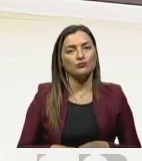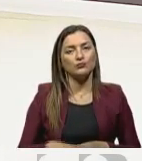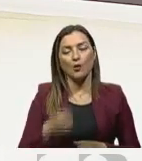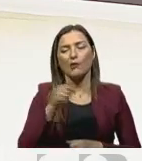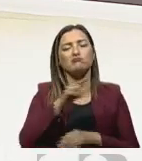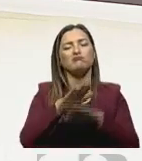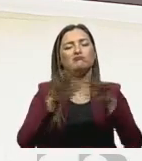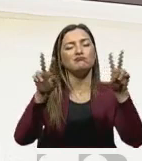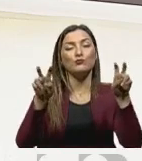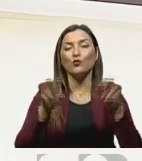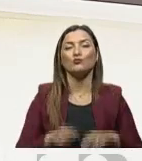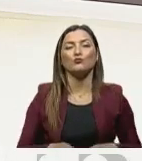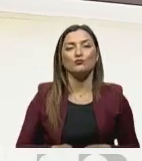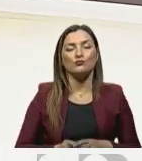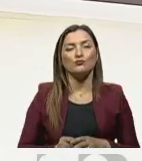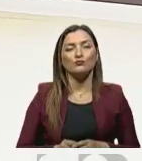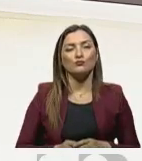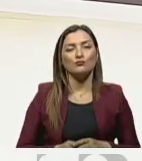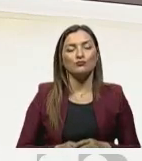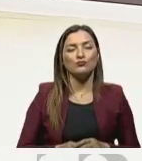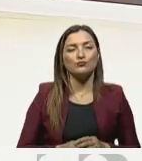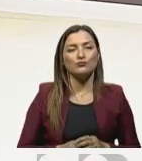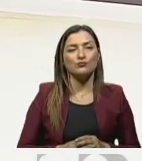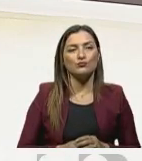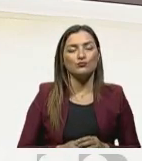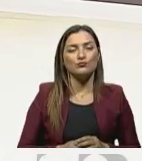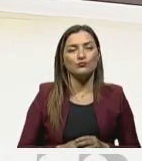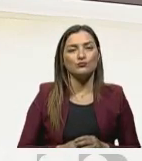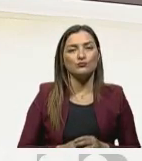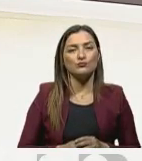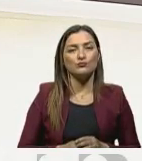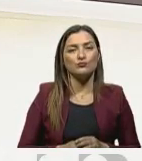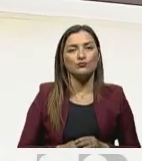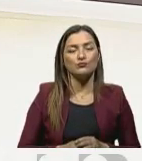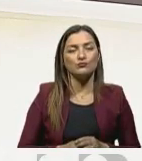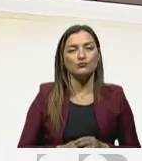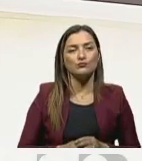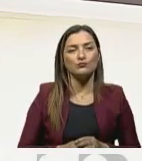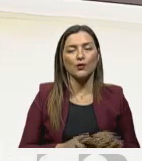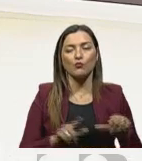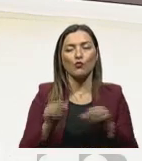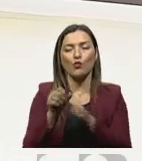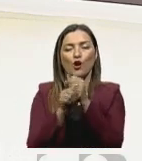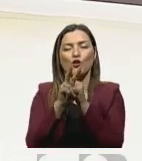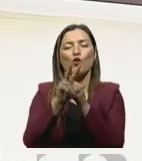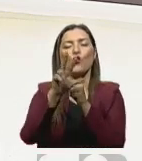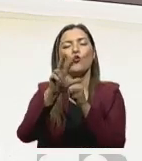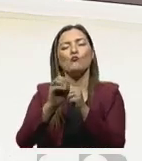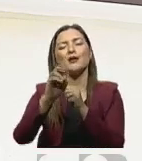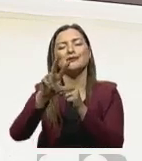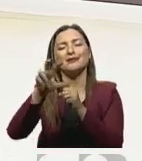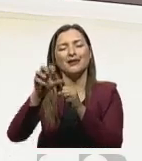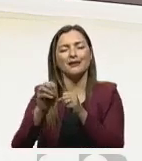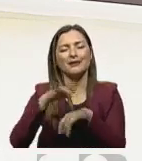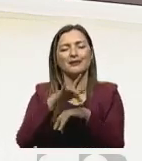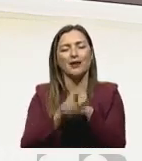en el sentido de que hay puede haber una migración impresionante para el 2030 respecto de la gente que